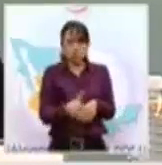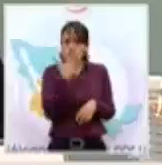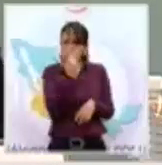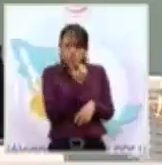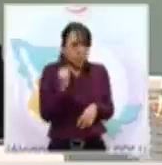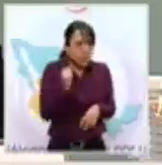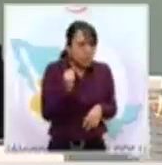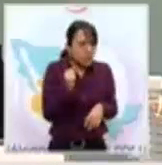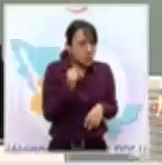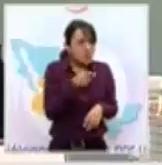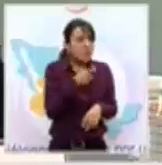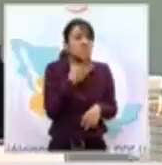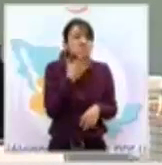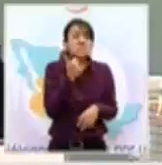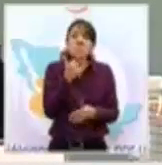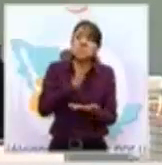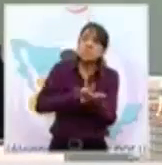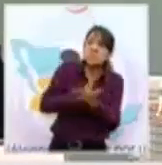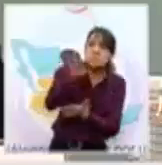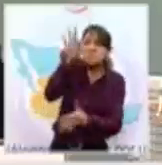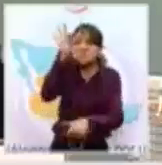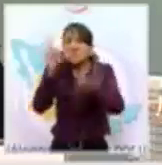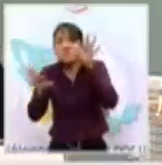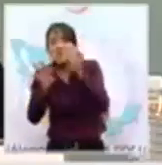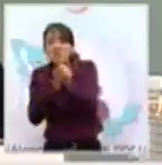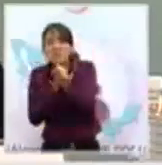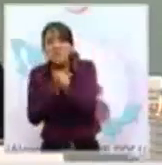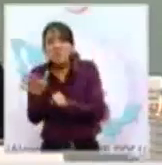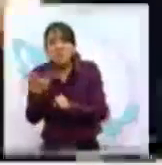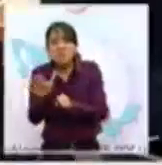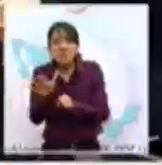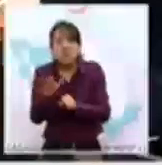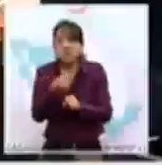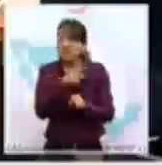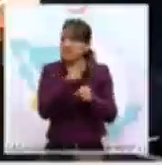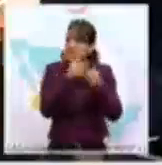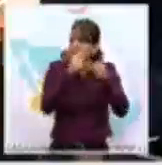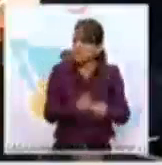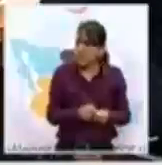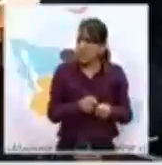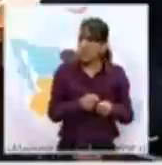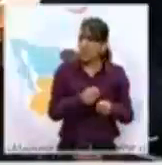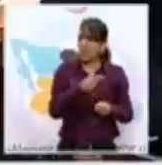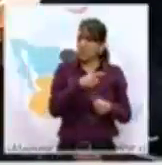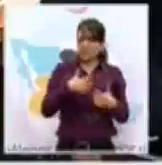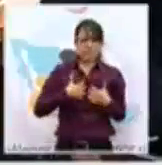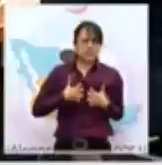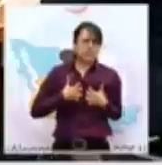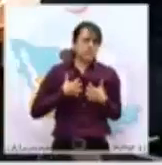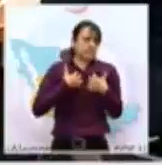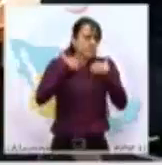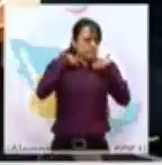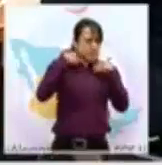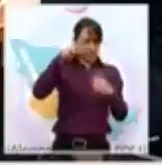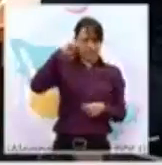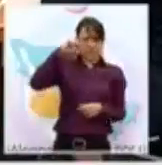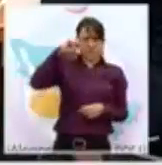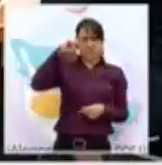pues seguramente te va a dar rabia, ¿no? Seguramente te va a dar enojo el no tener ninguna posibilidad.